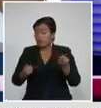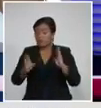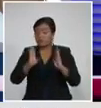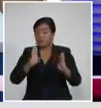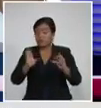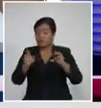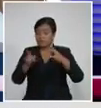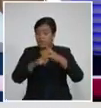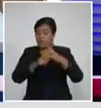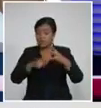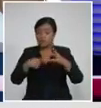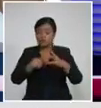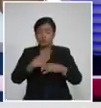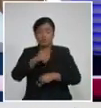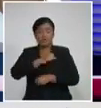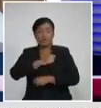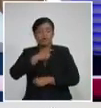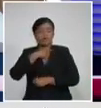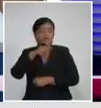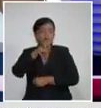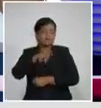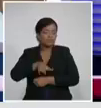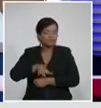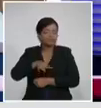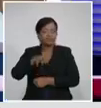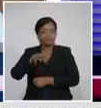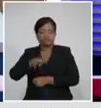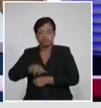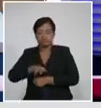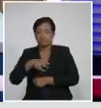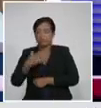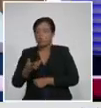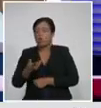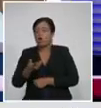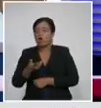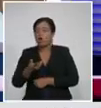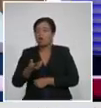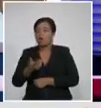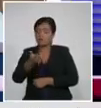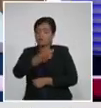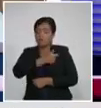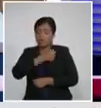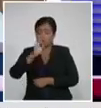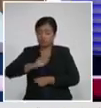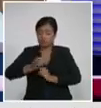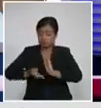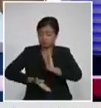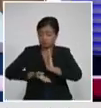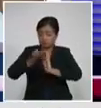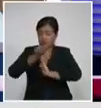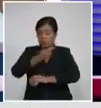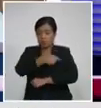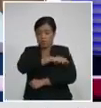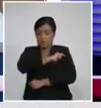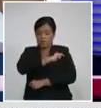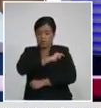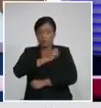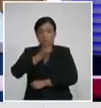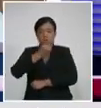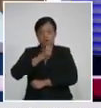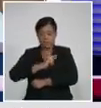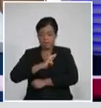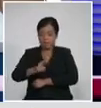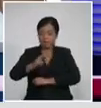evaluar, digamos, cuál es la mayor potencialidad de la vacuna en la población con más capacidad de respuesta